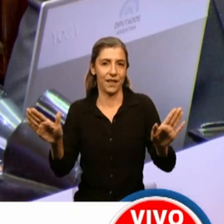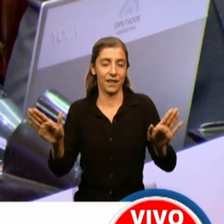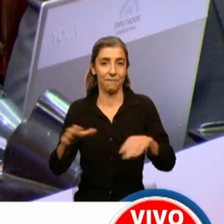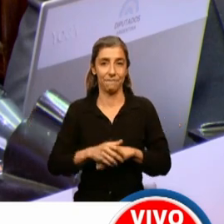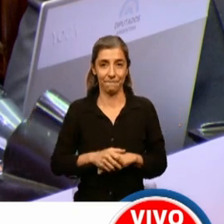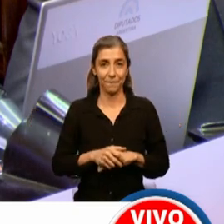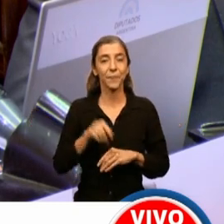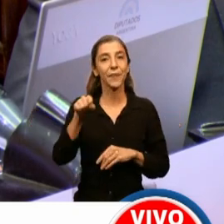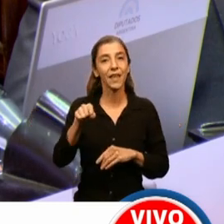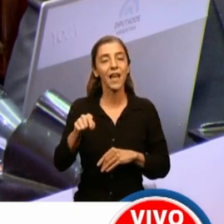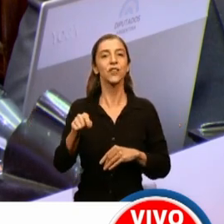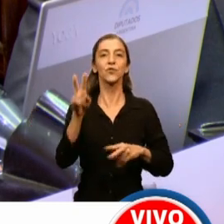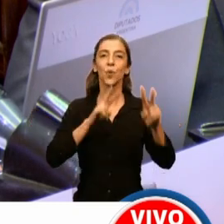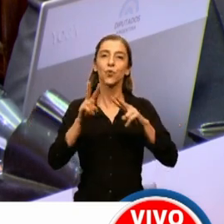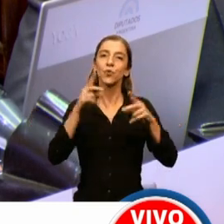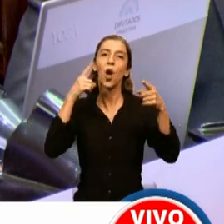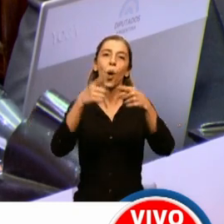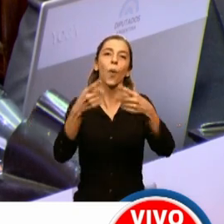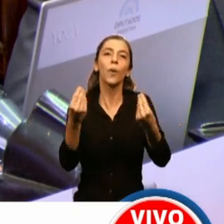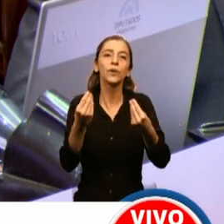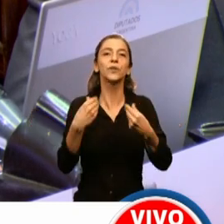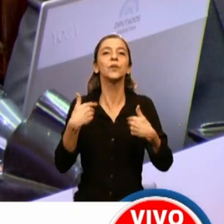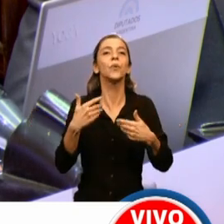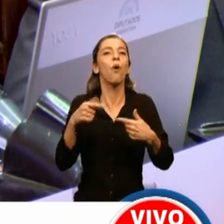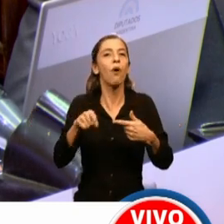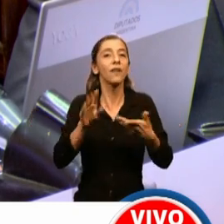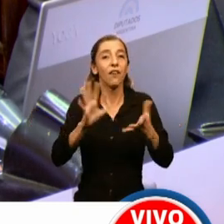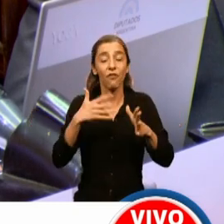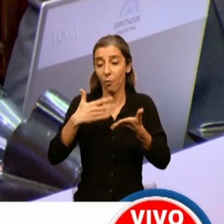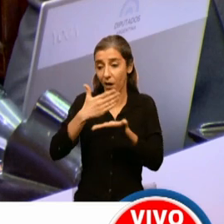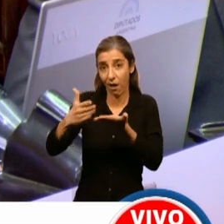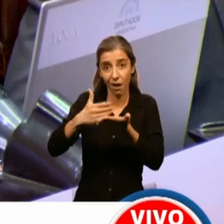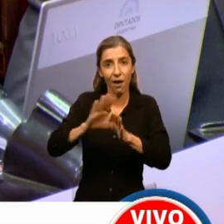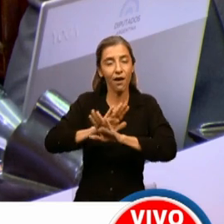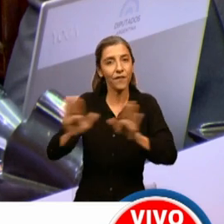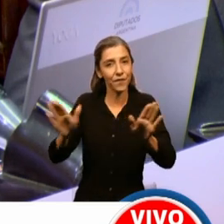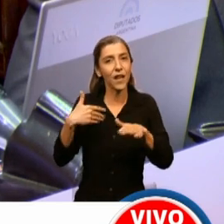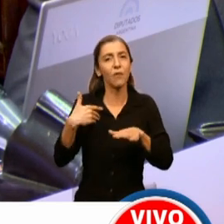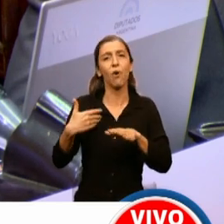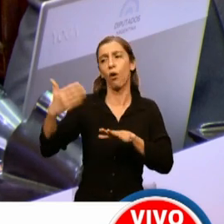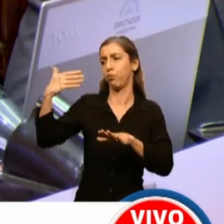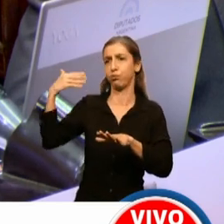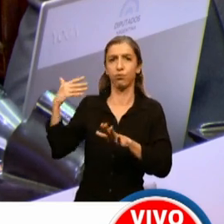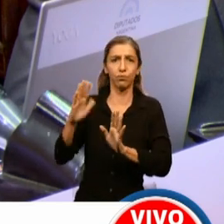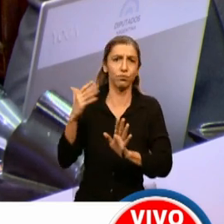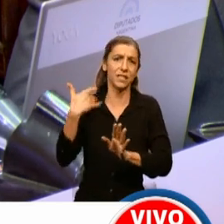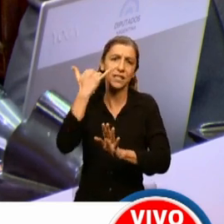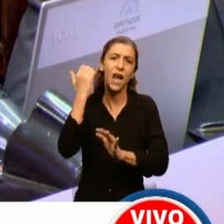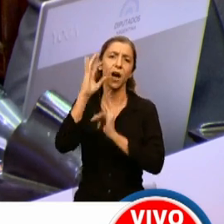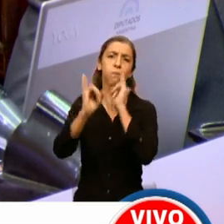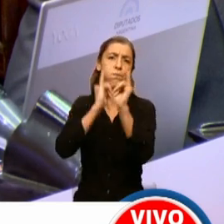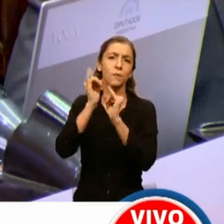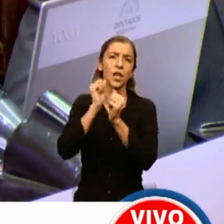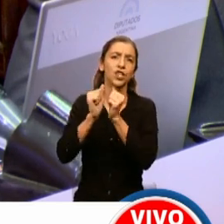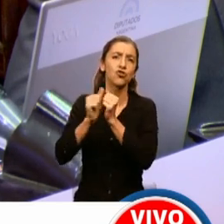la marginalidad a la que haya tantos diputadas y diputados hicieron alusión